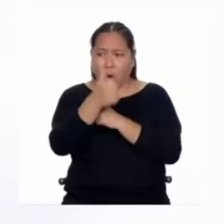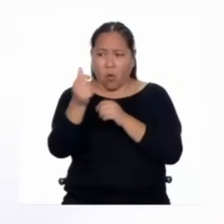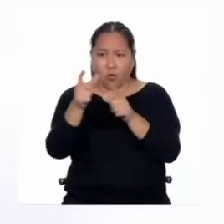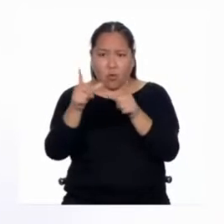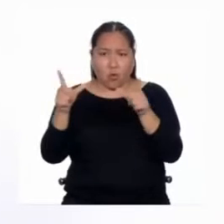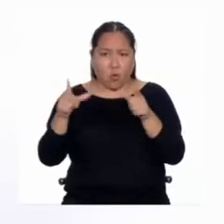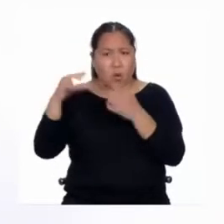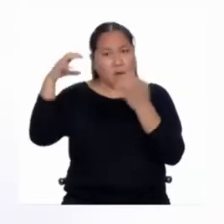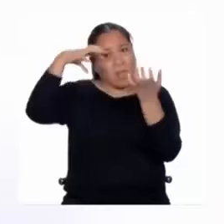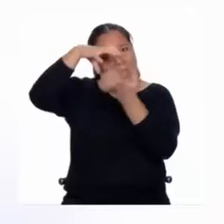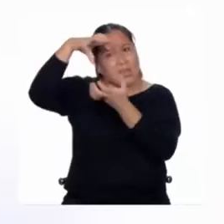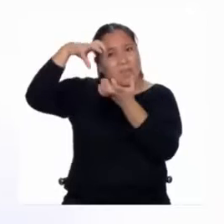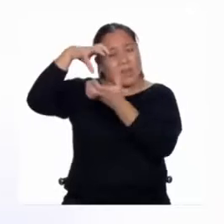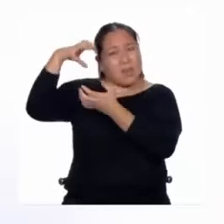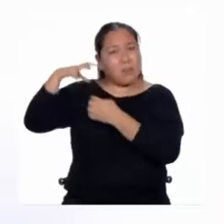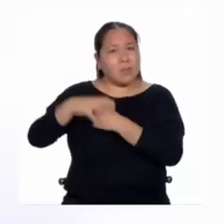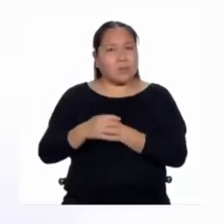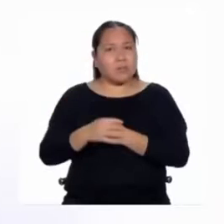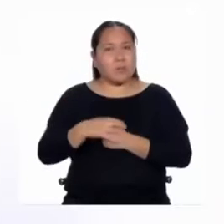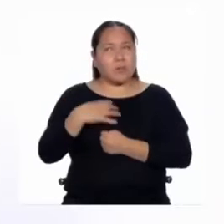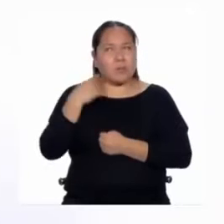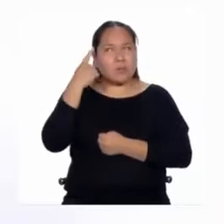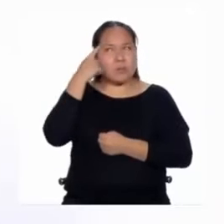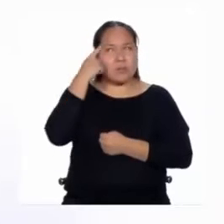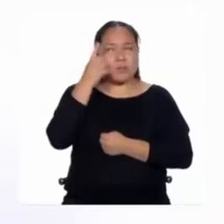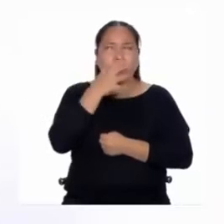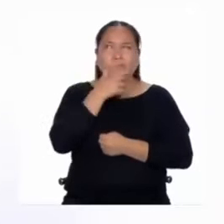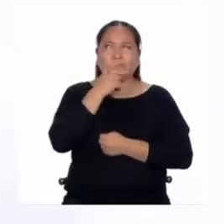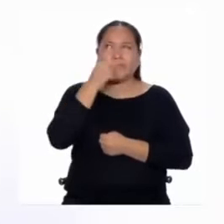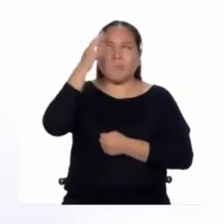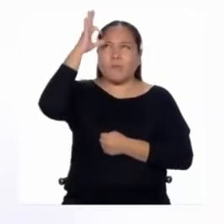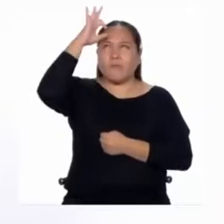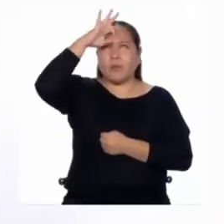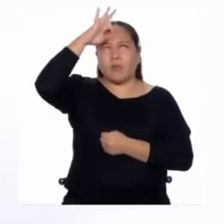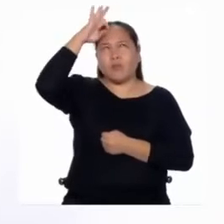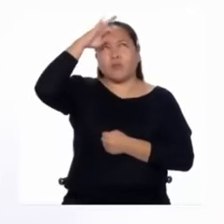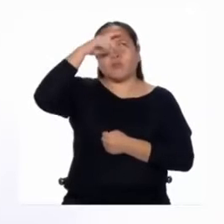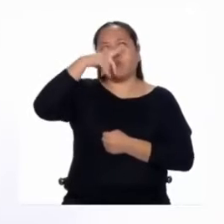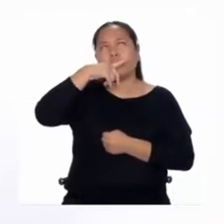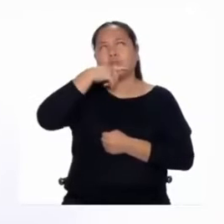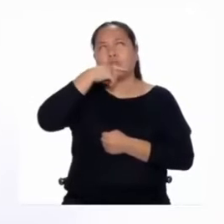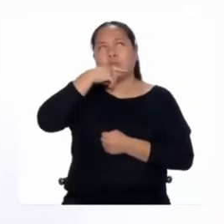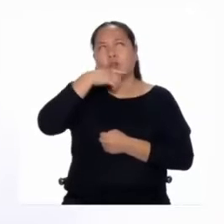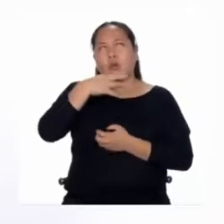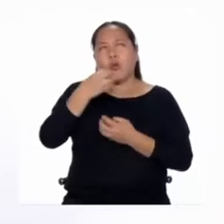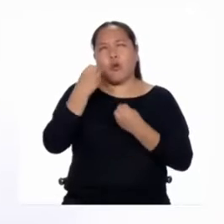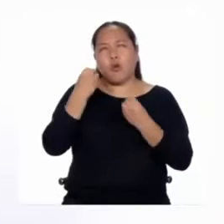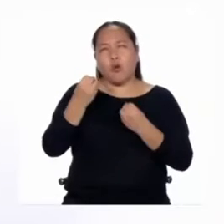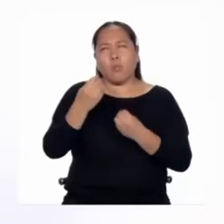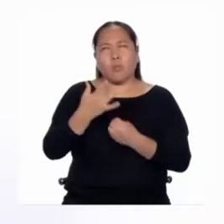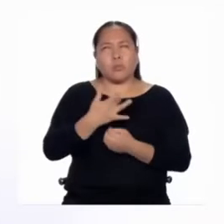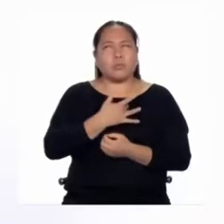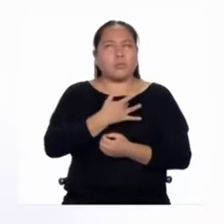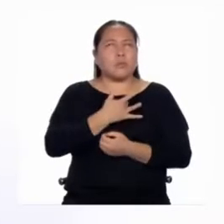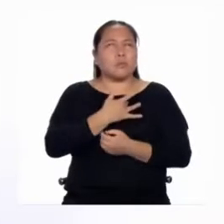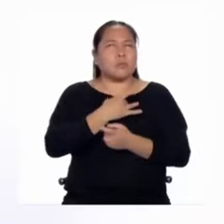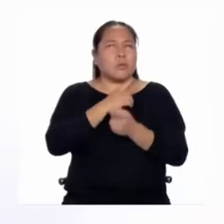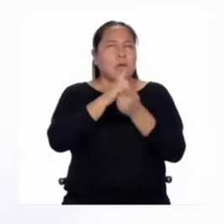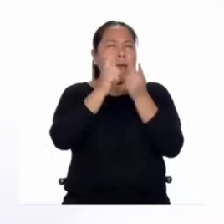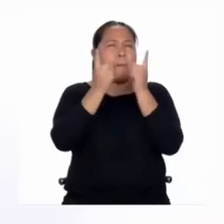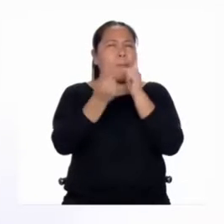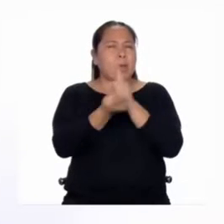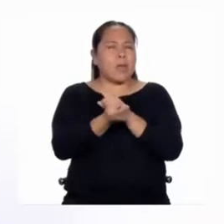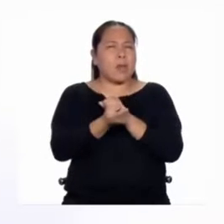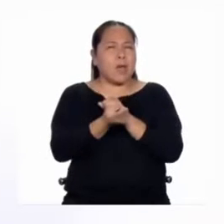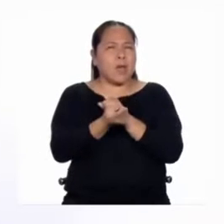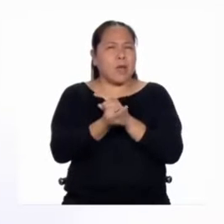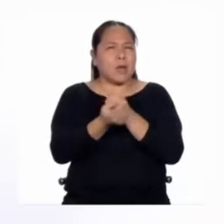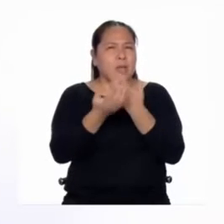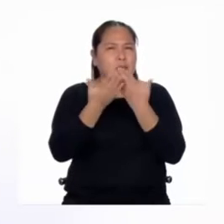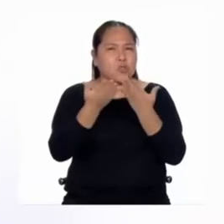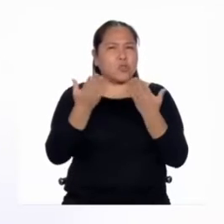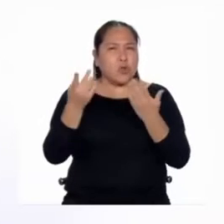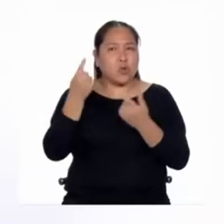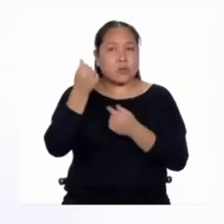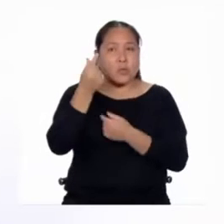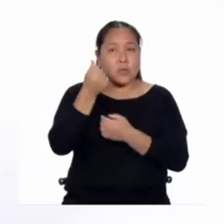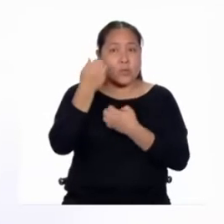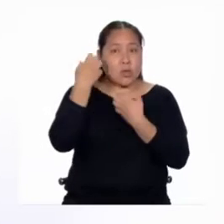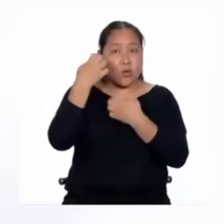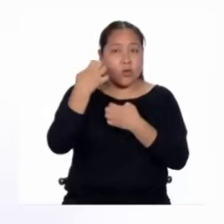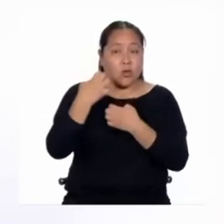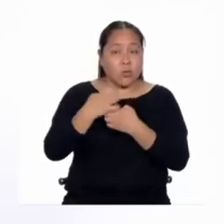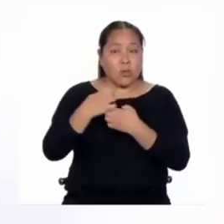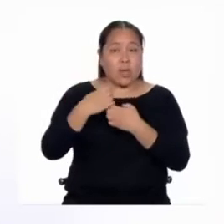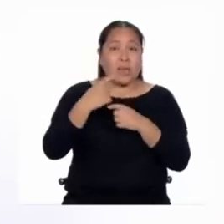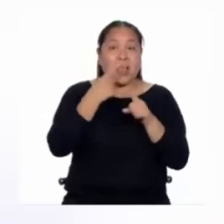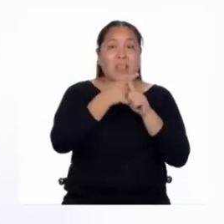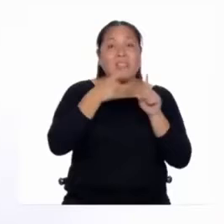climática. Luego me puse más filósofo y preguntaba, ¿cómo impactarán nuestras actividades económicas en la diversidad